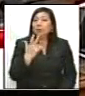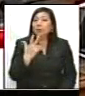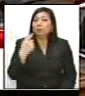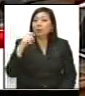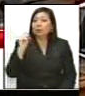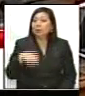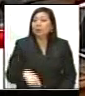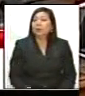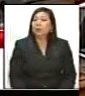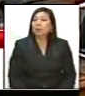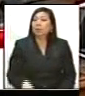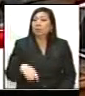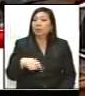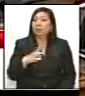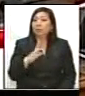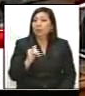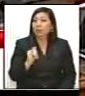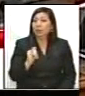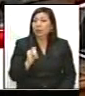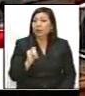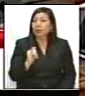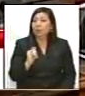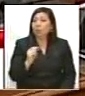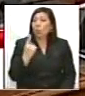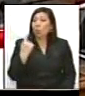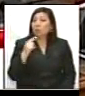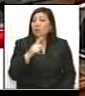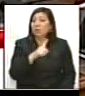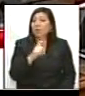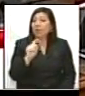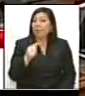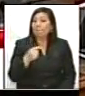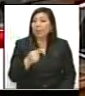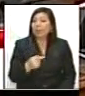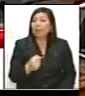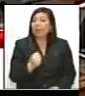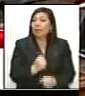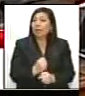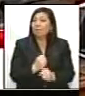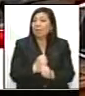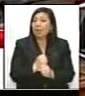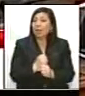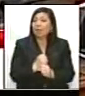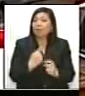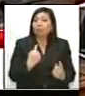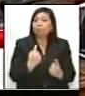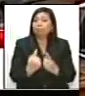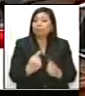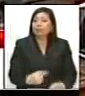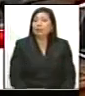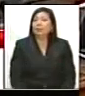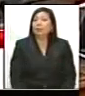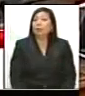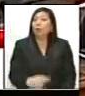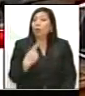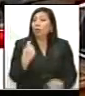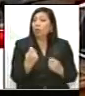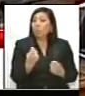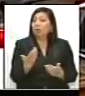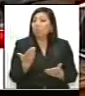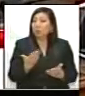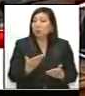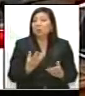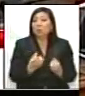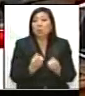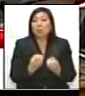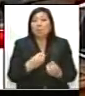3.3% del PBI y genera 1.100.000 de empleos directos e indirectos. El turismo receptivo, según